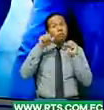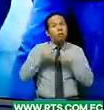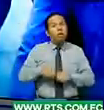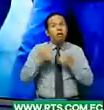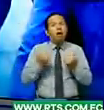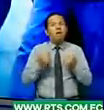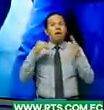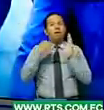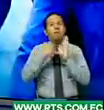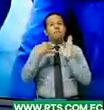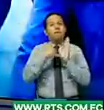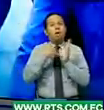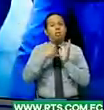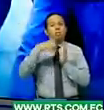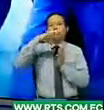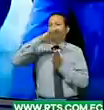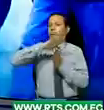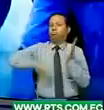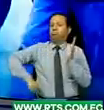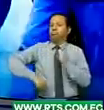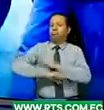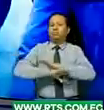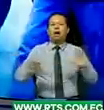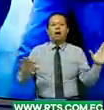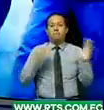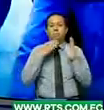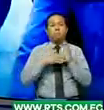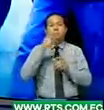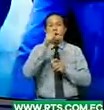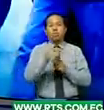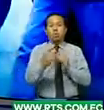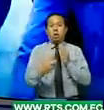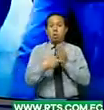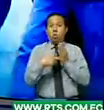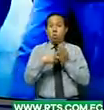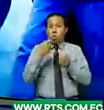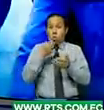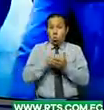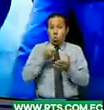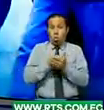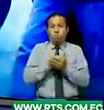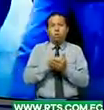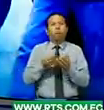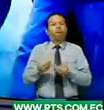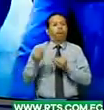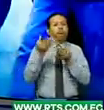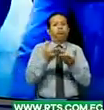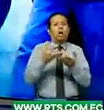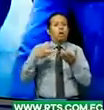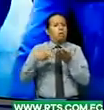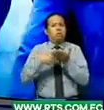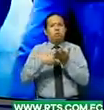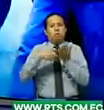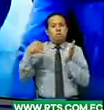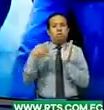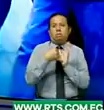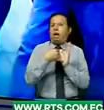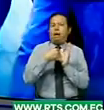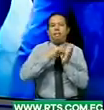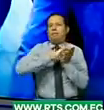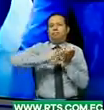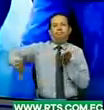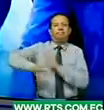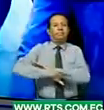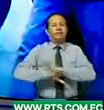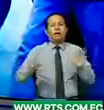impuesto a la salida de divisas para las transacciones de boletos. Así lo informó el presidente Guillermo Lasso durante un recorrido en el puerto de Aguas